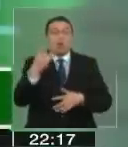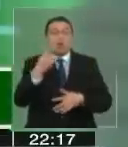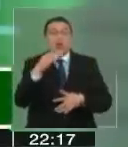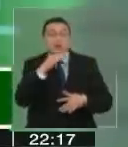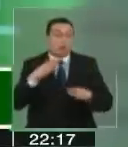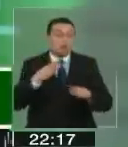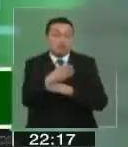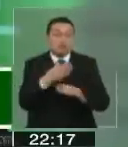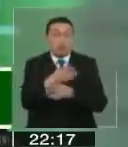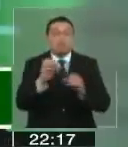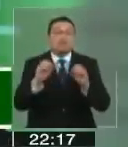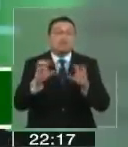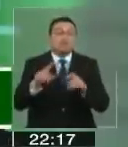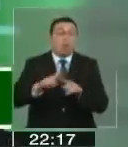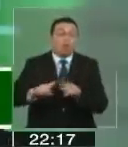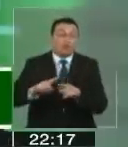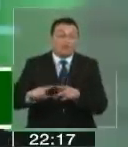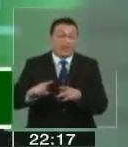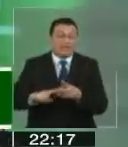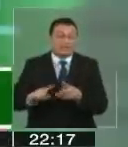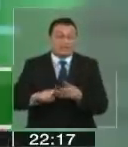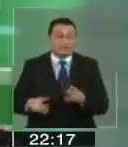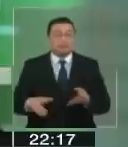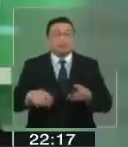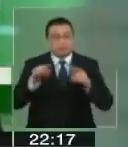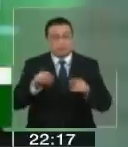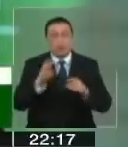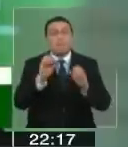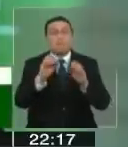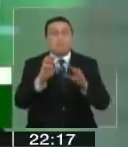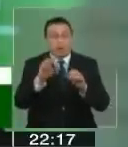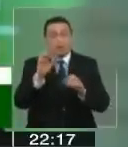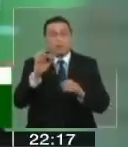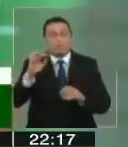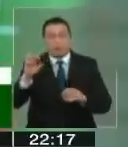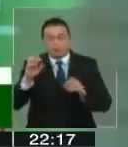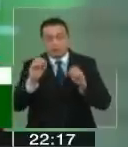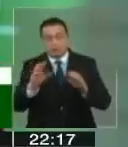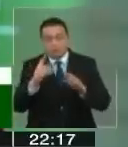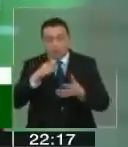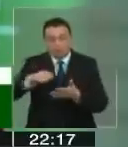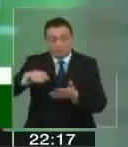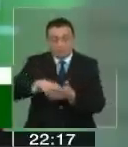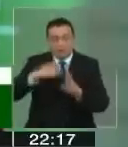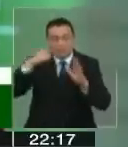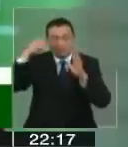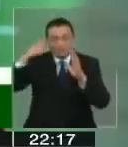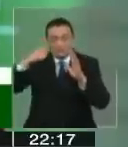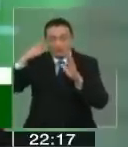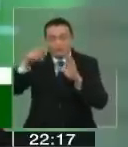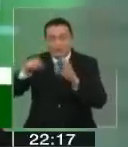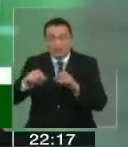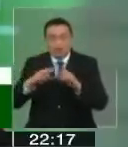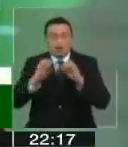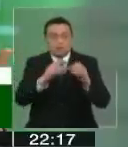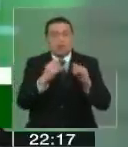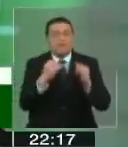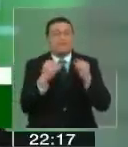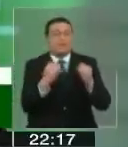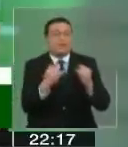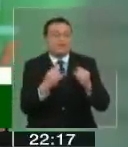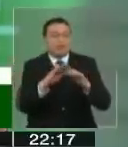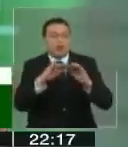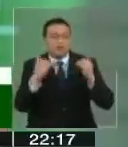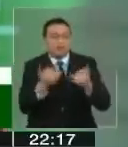muchas veces. Hoy día tratamos de enseñarle un poco a las mamás los mayores manejos, que firmen un video para que lleguen con la mayor cantidad de